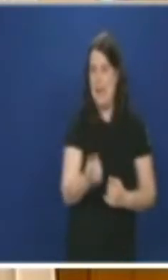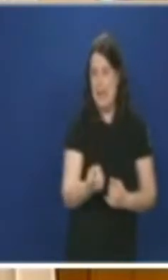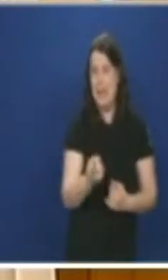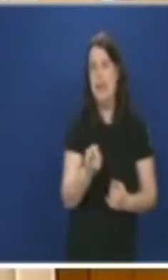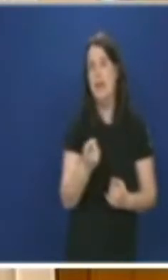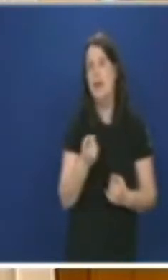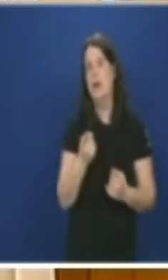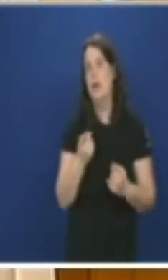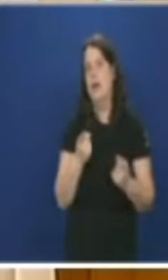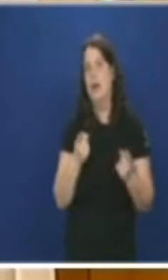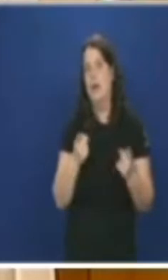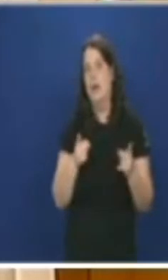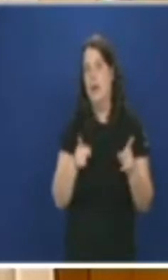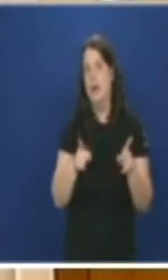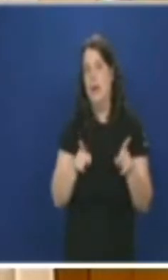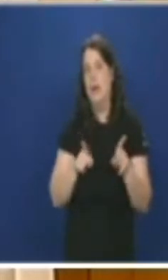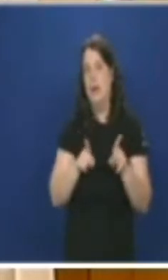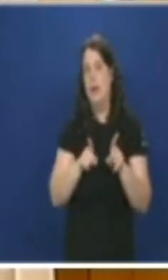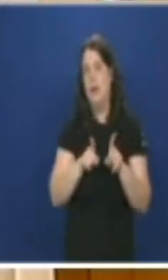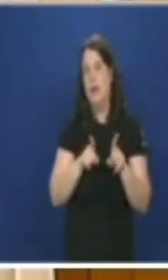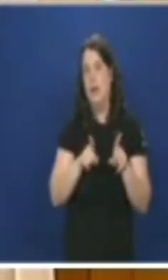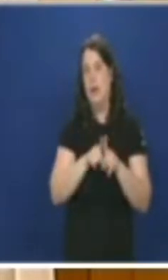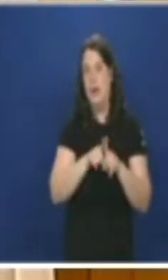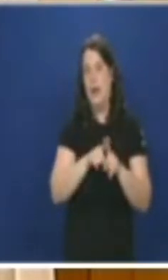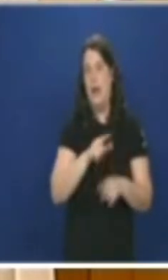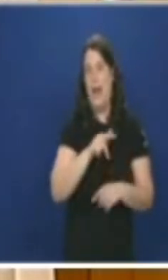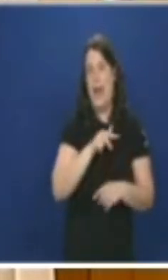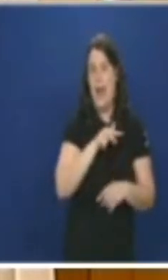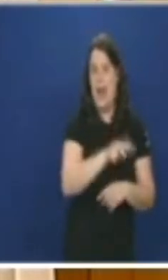envólvese nos armiños do castelán